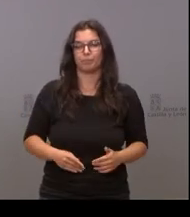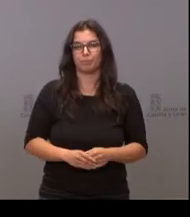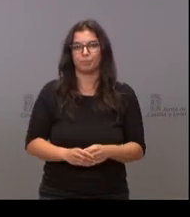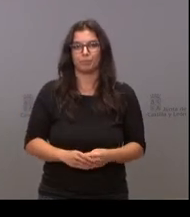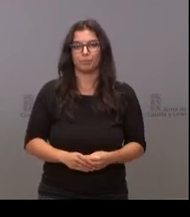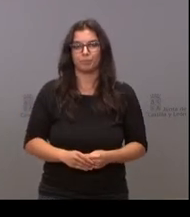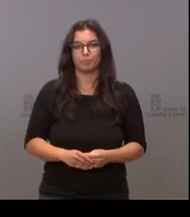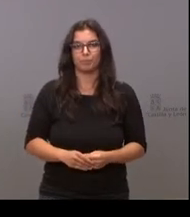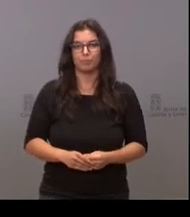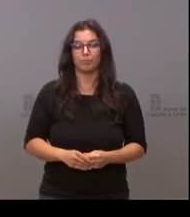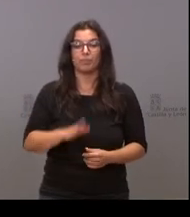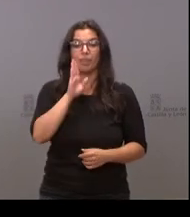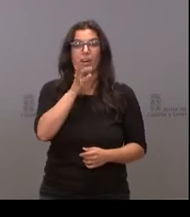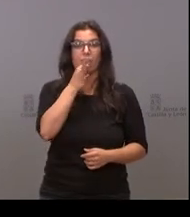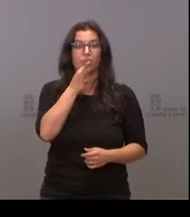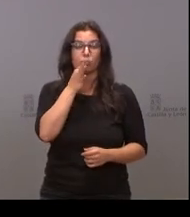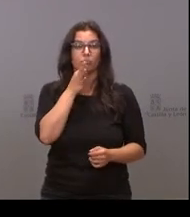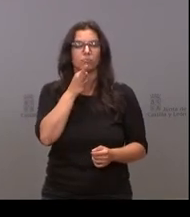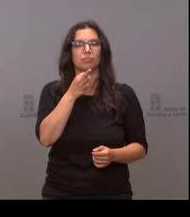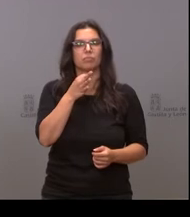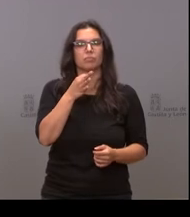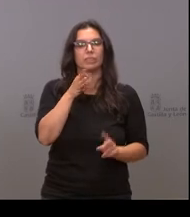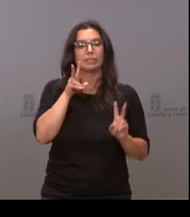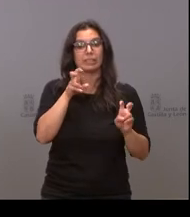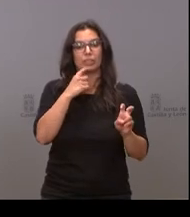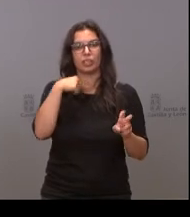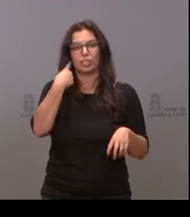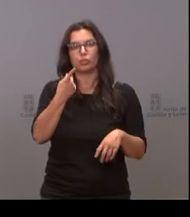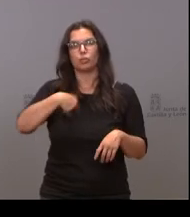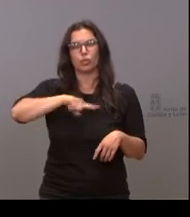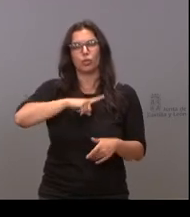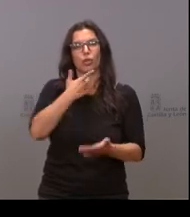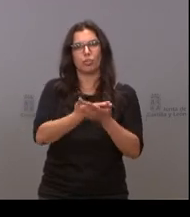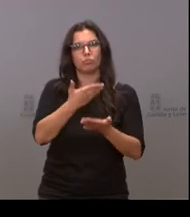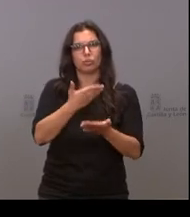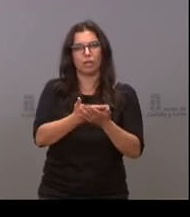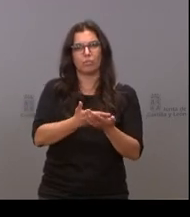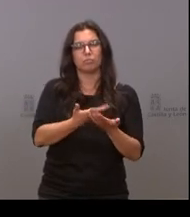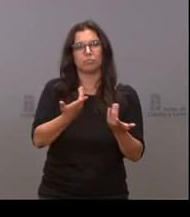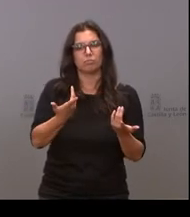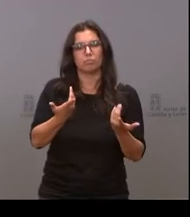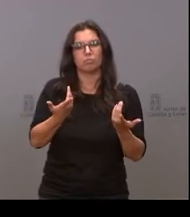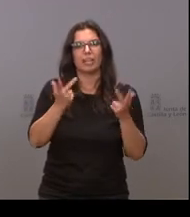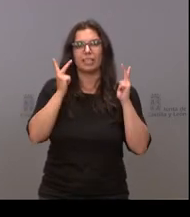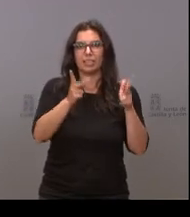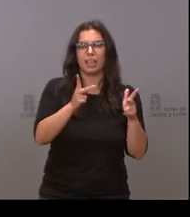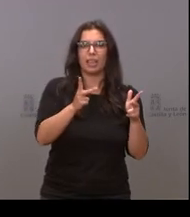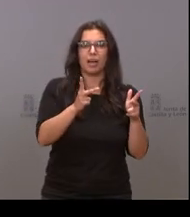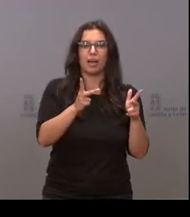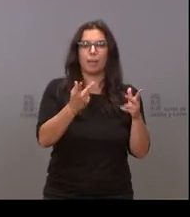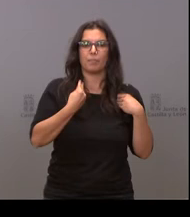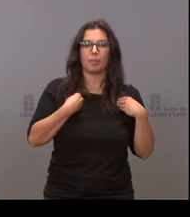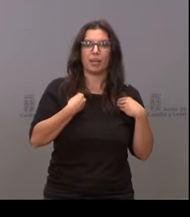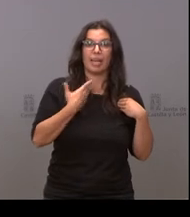decía al principio de mi intervención que estamos demostrando que si es posible vivir en una residencia como si fuera